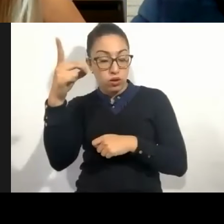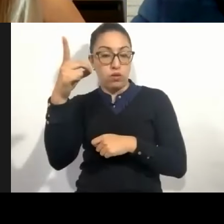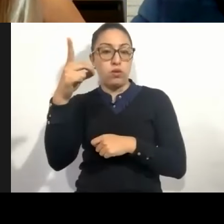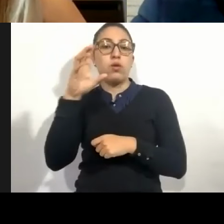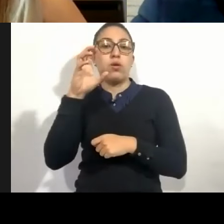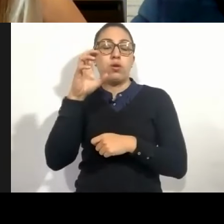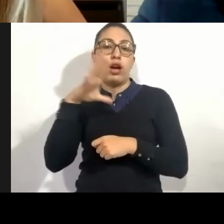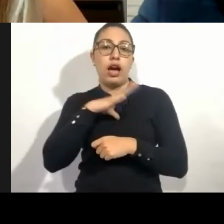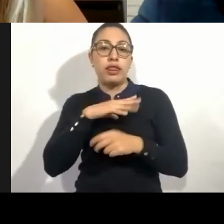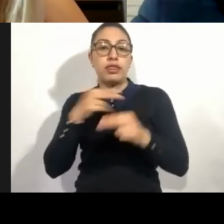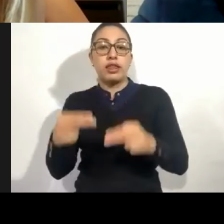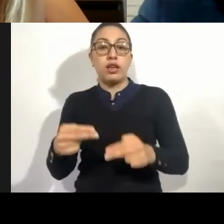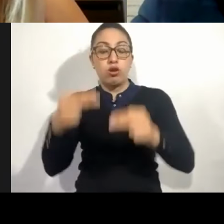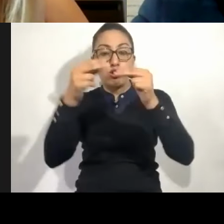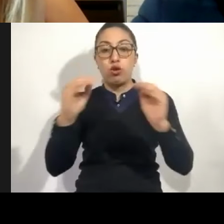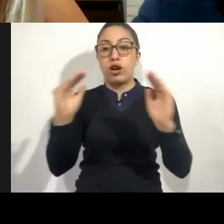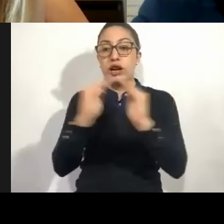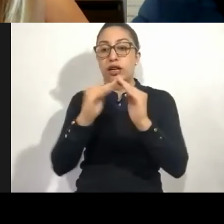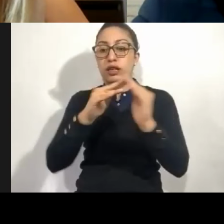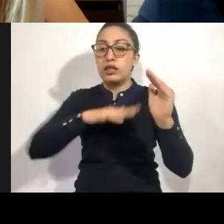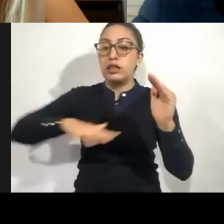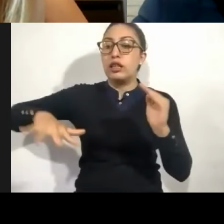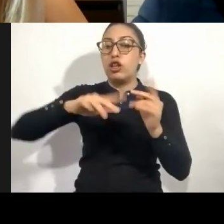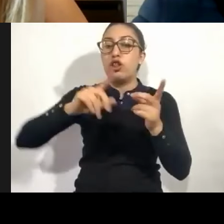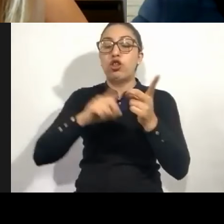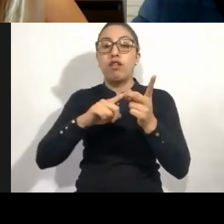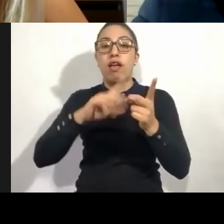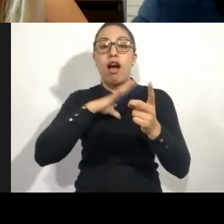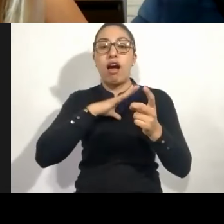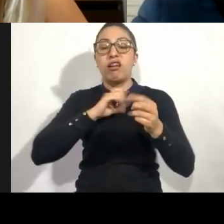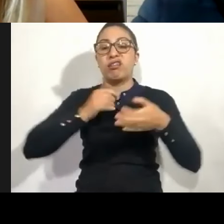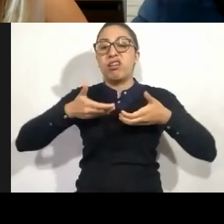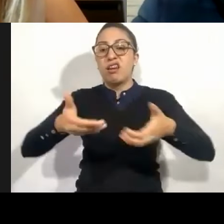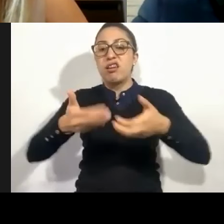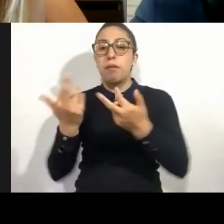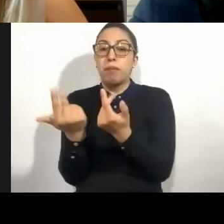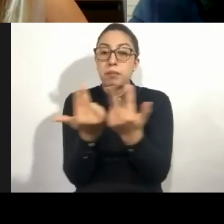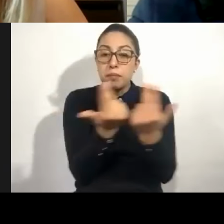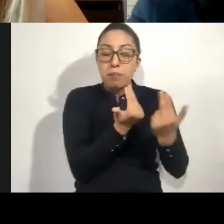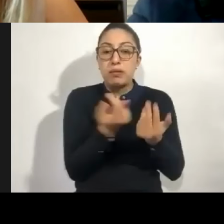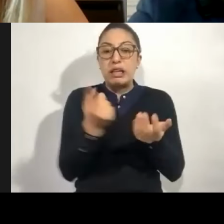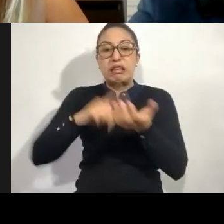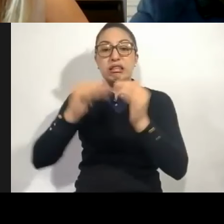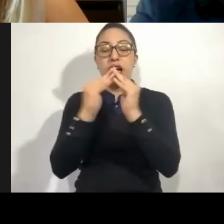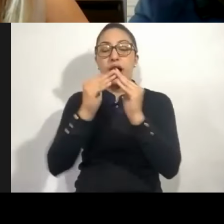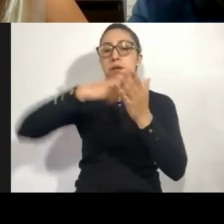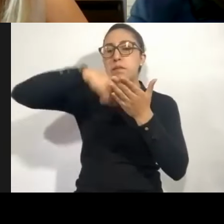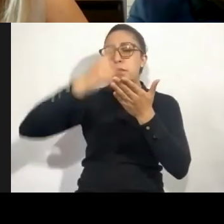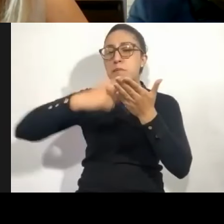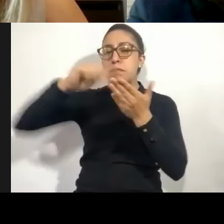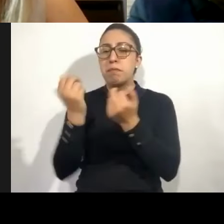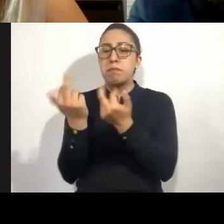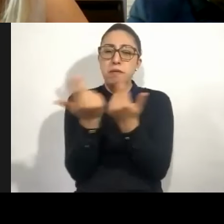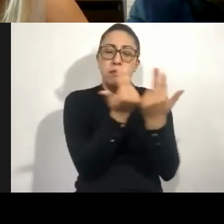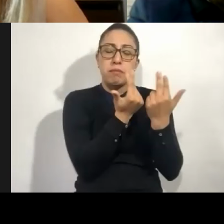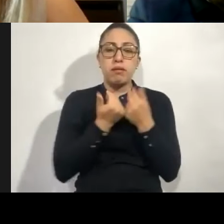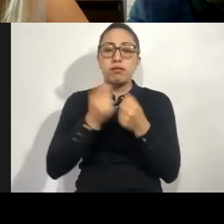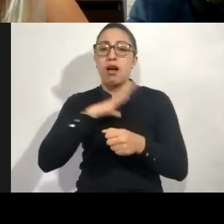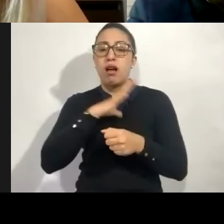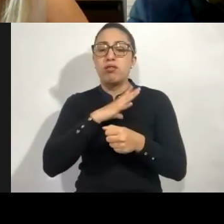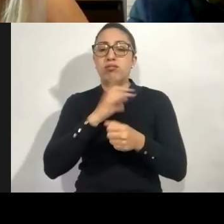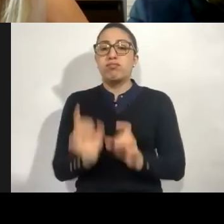de inmuebles ubicados en las colonias que presenten daños estructurales ocasionados por irregularidades en